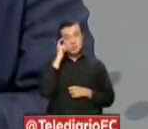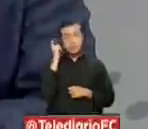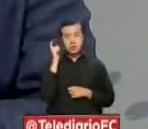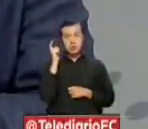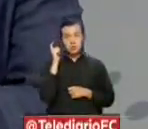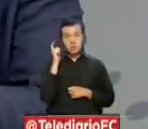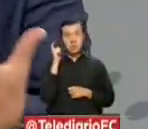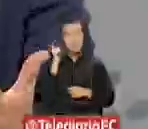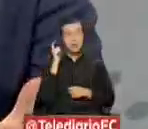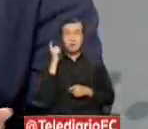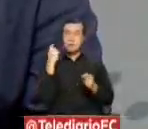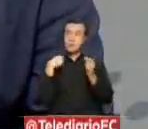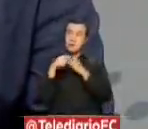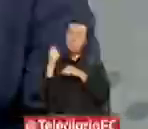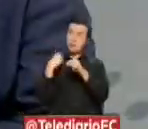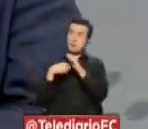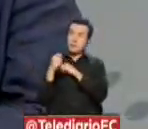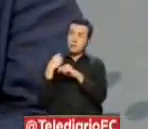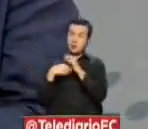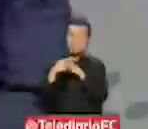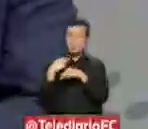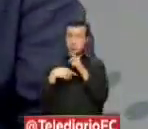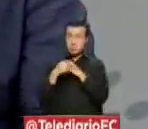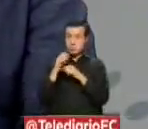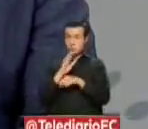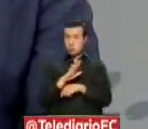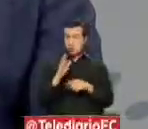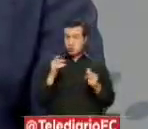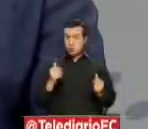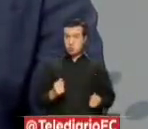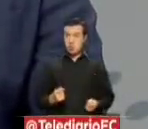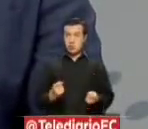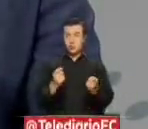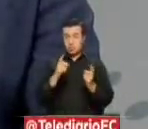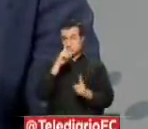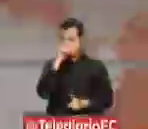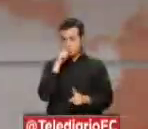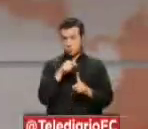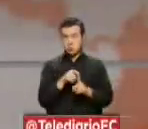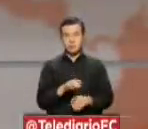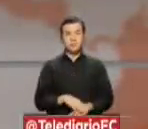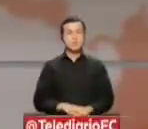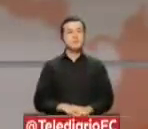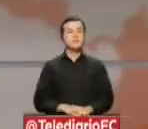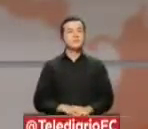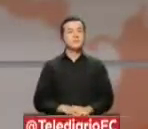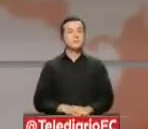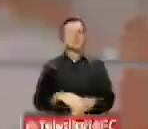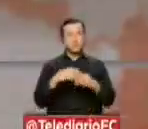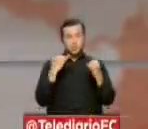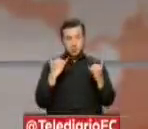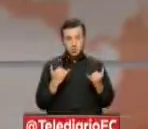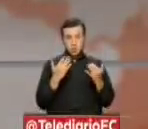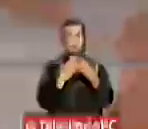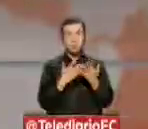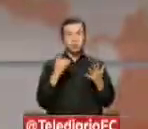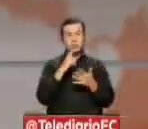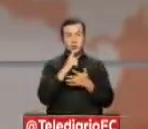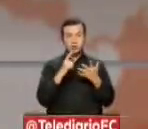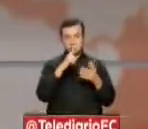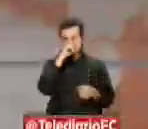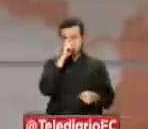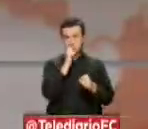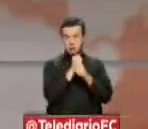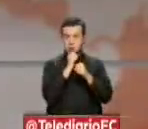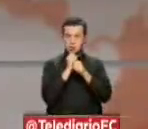valores es un mecanismo idóneo para sus fines? Yo considero que en este momento tenemos que trabajar